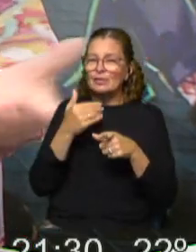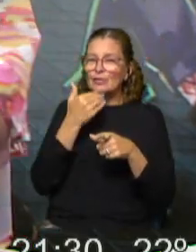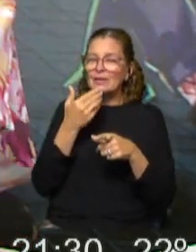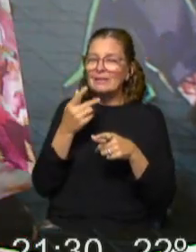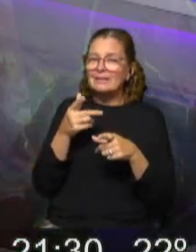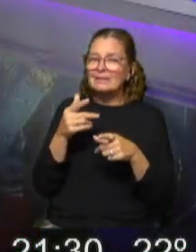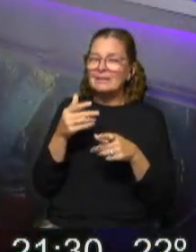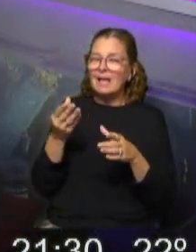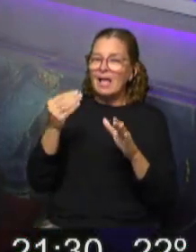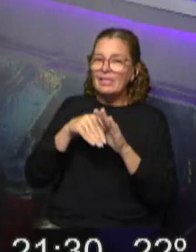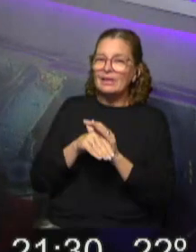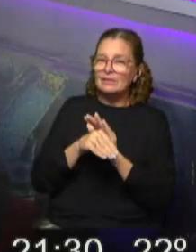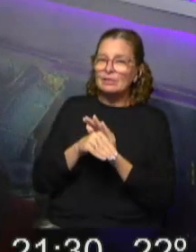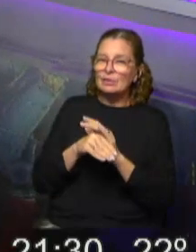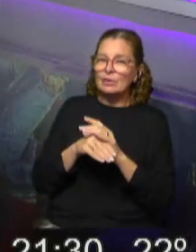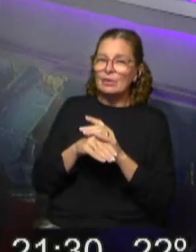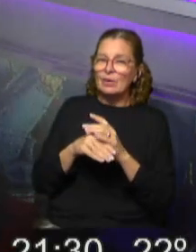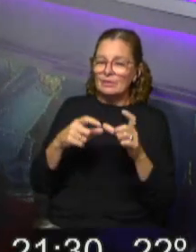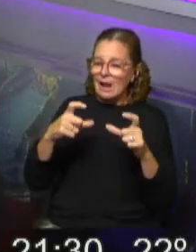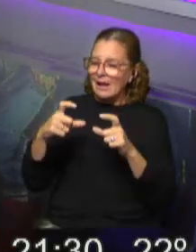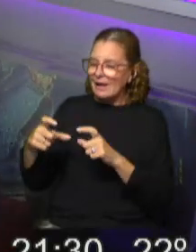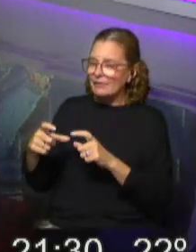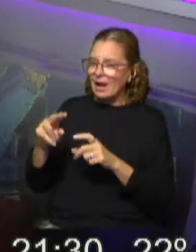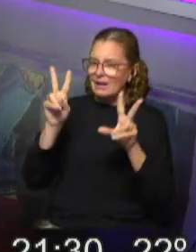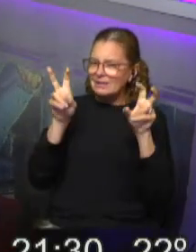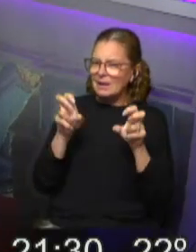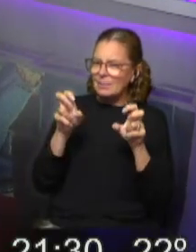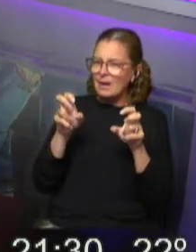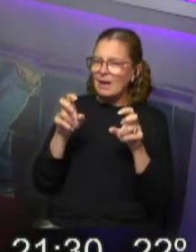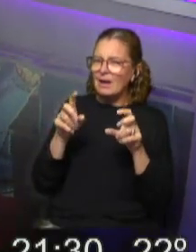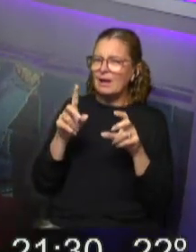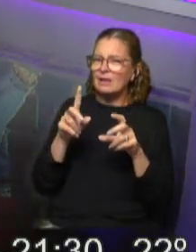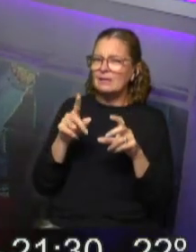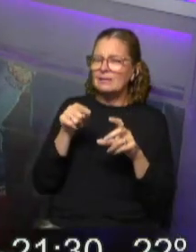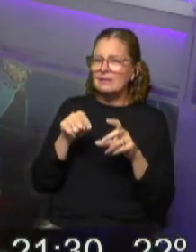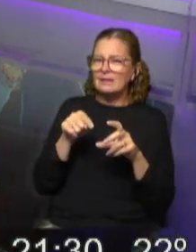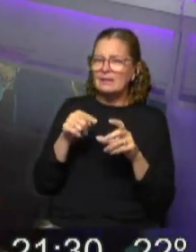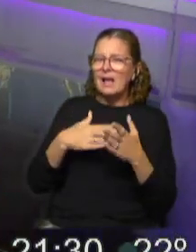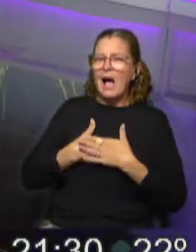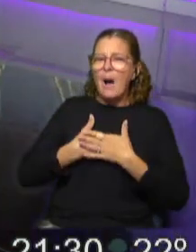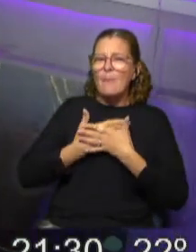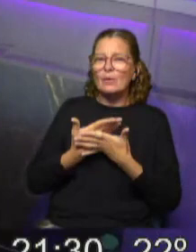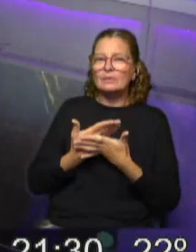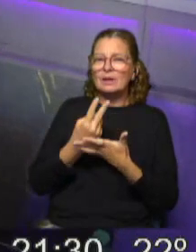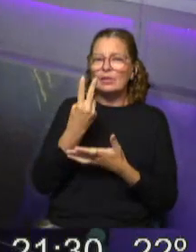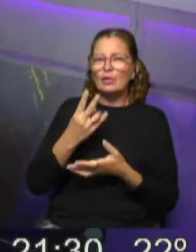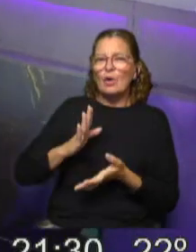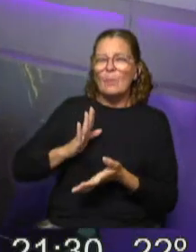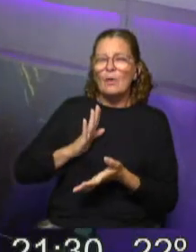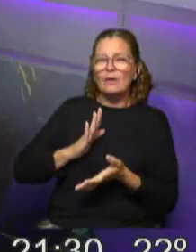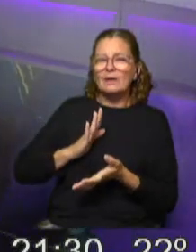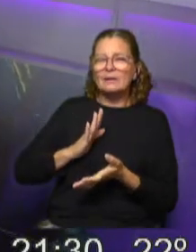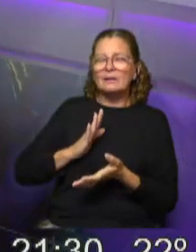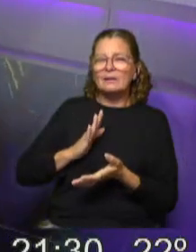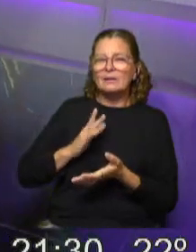dentro de las novelas gráficas uruguayas, la temática, ¿no? De ese amor entre dos mujeres, que